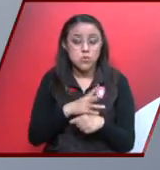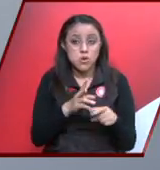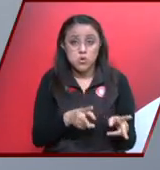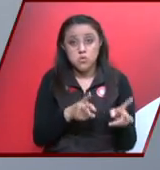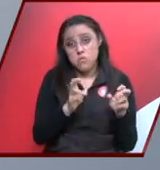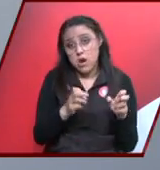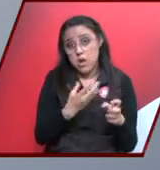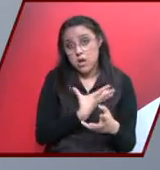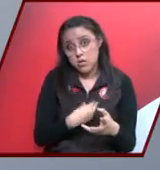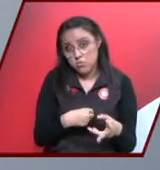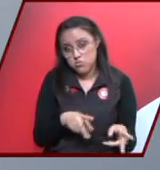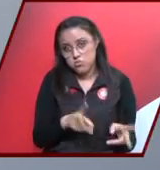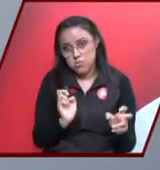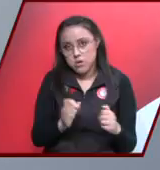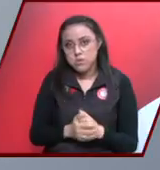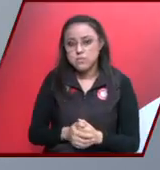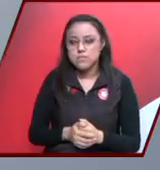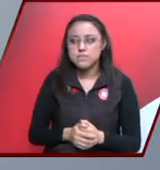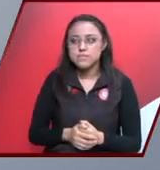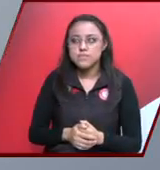menor.